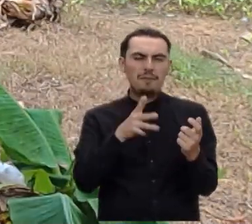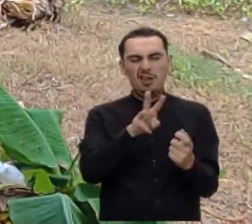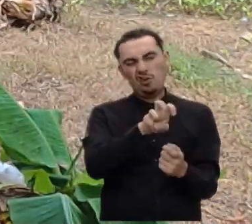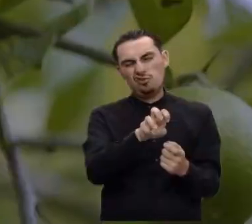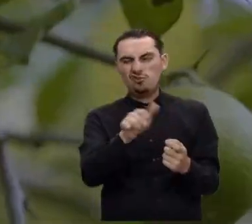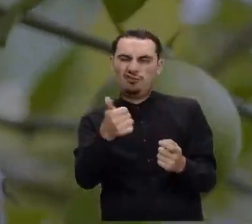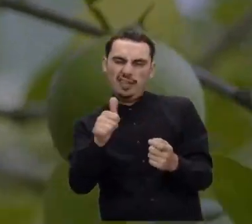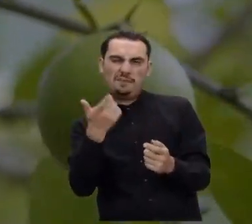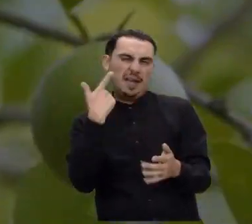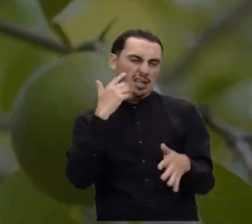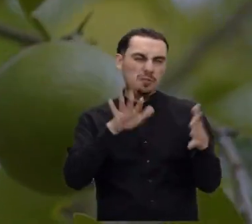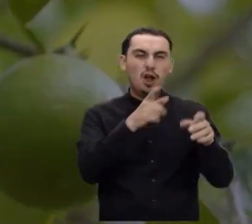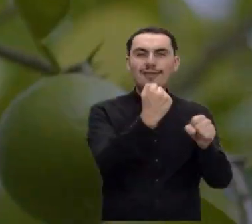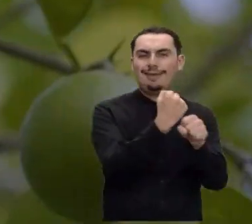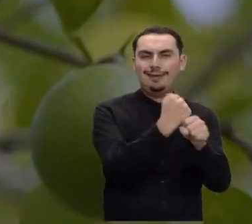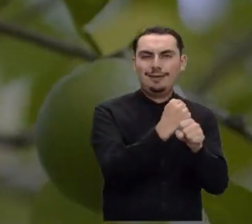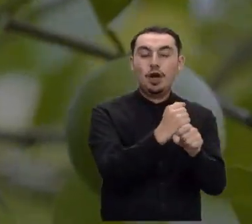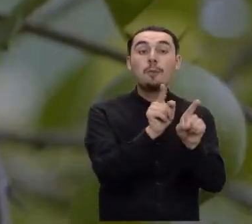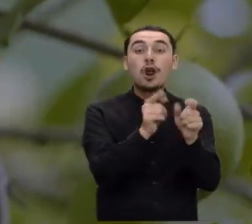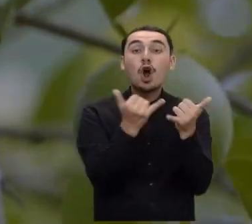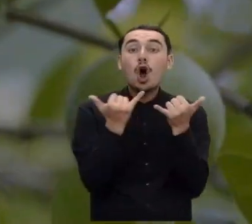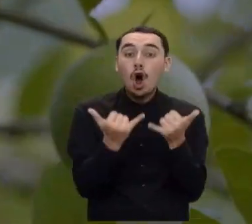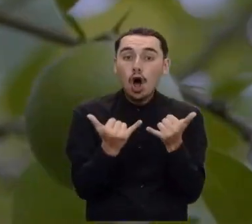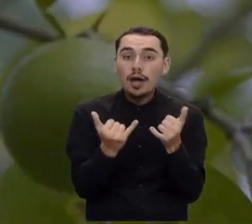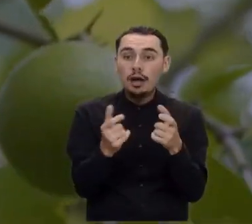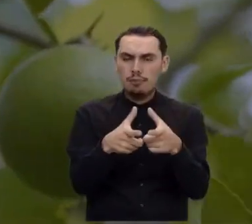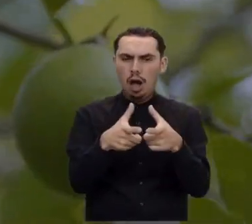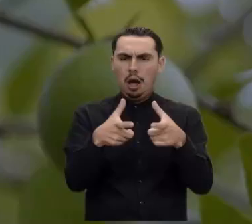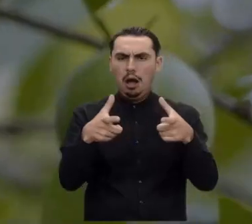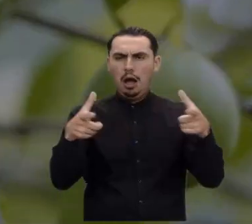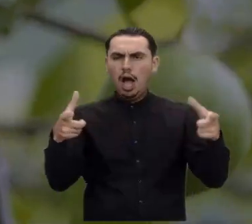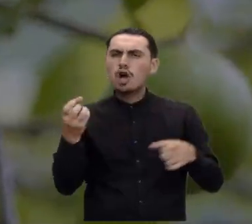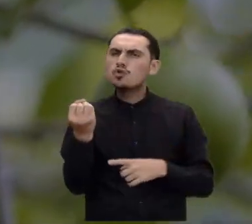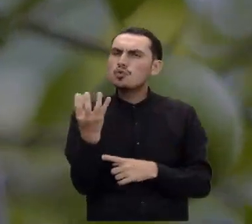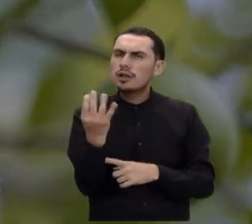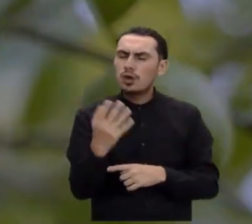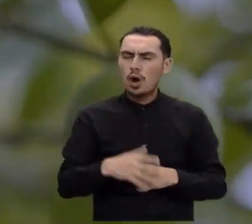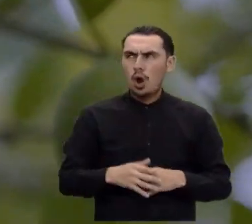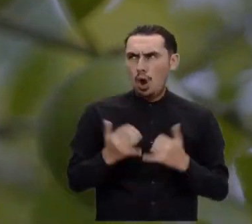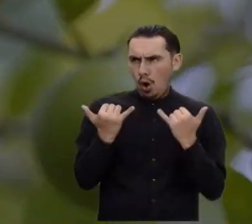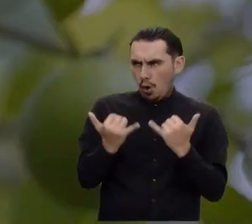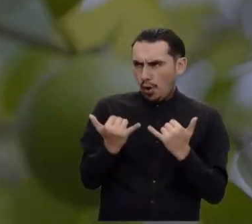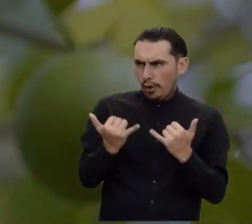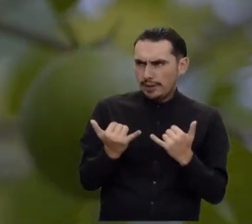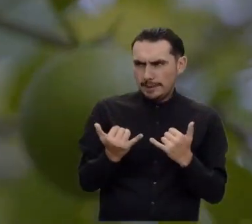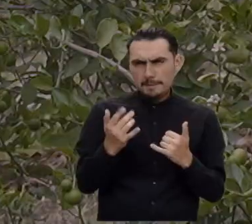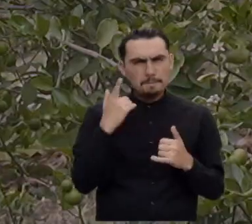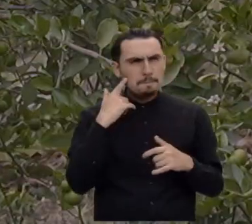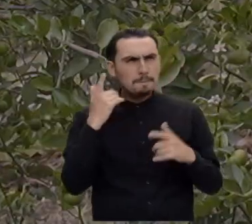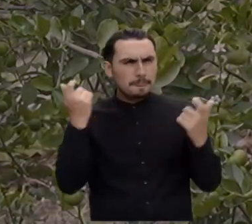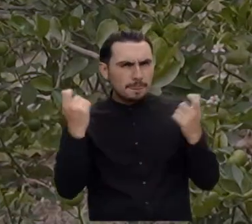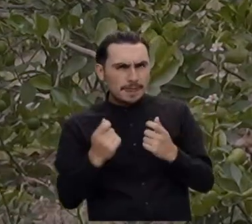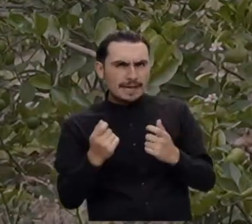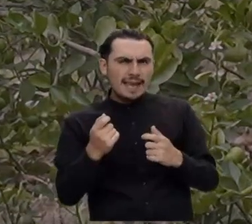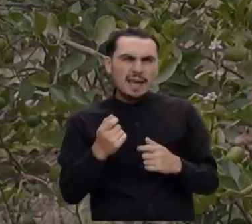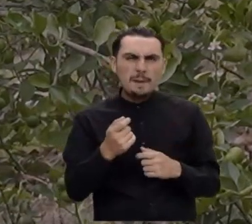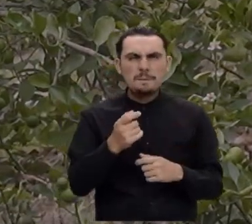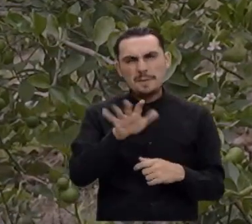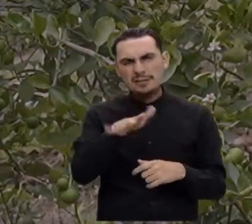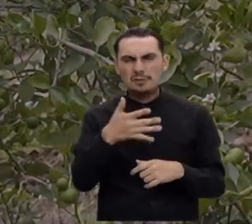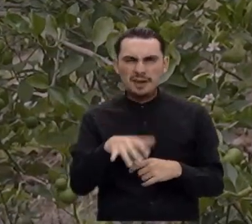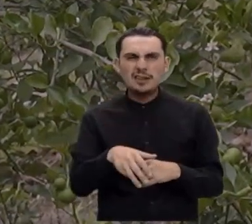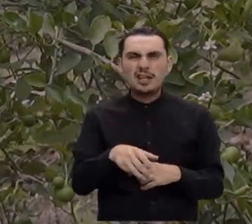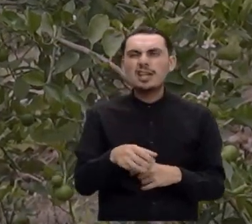8 a 10 por ahí. ¿Y hoy actualmente cuántos productores nos quedan? Prácticamente estamos quedando casi